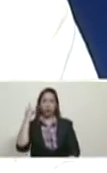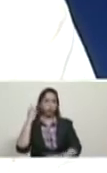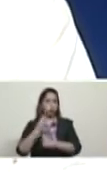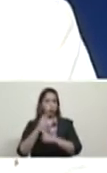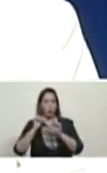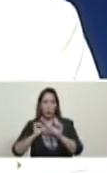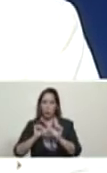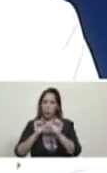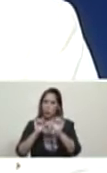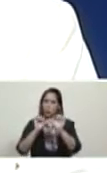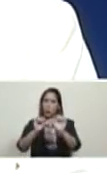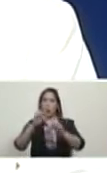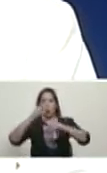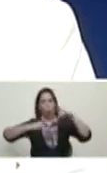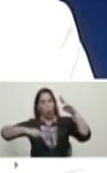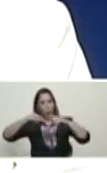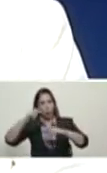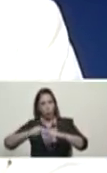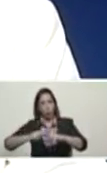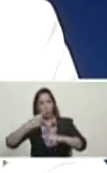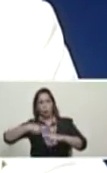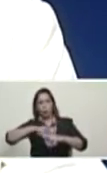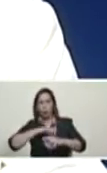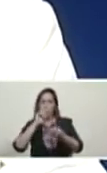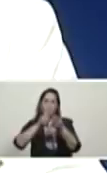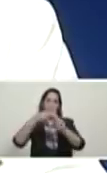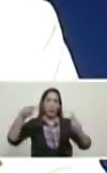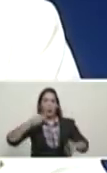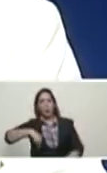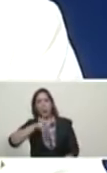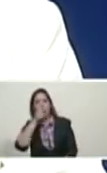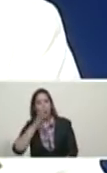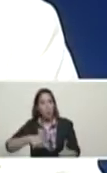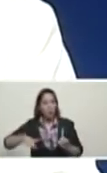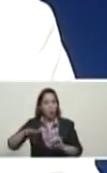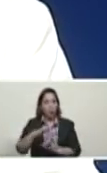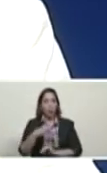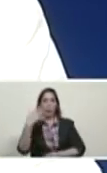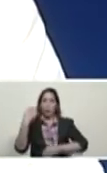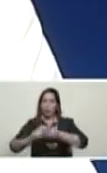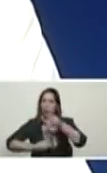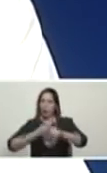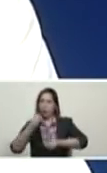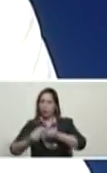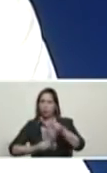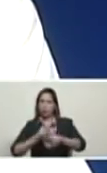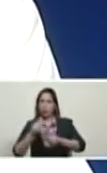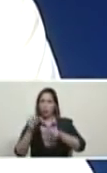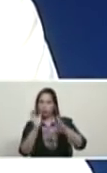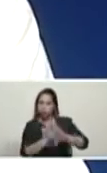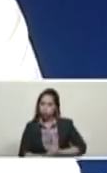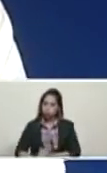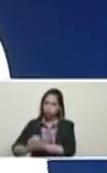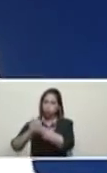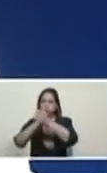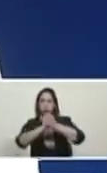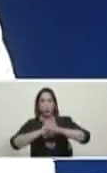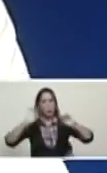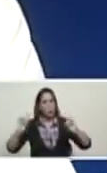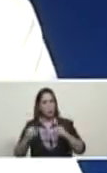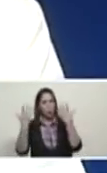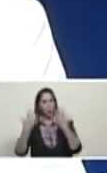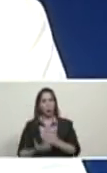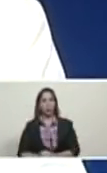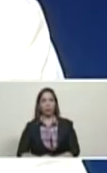siendo constructores de paz para nuestro pueblo. A ti, Eterno Padre, unidos a la Virgen Milagrosa,